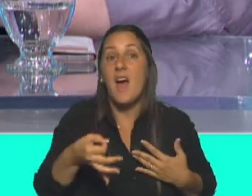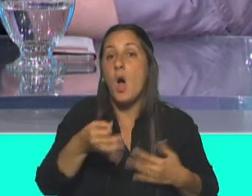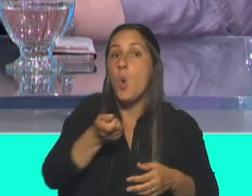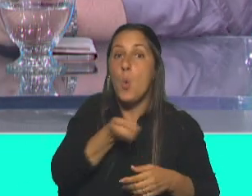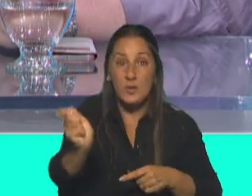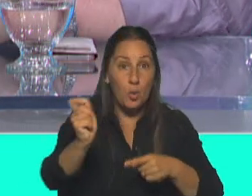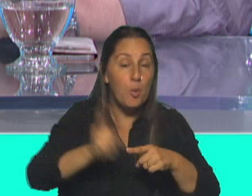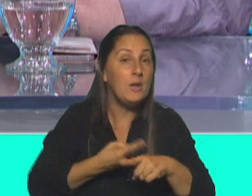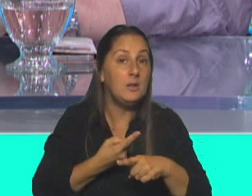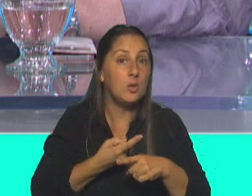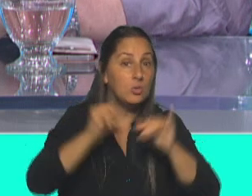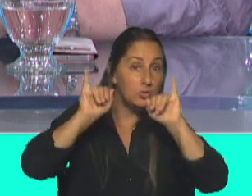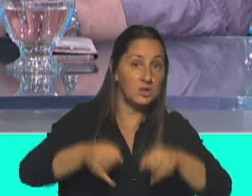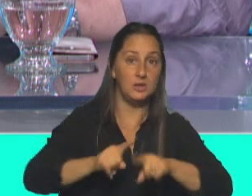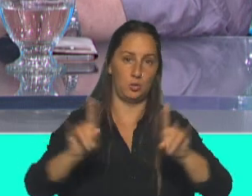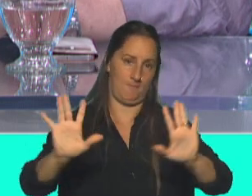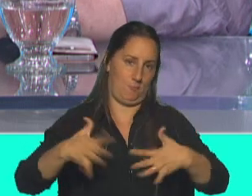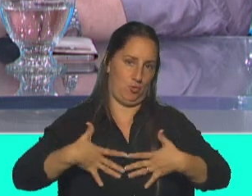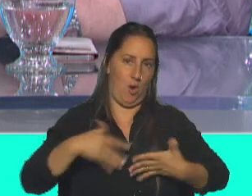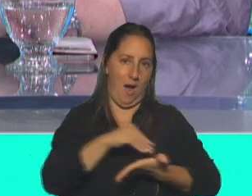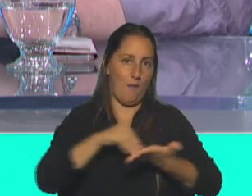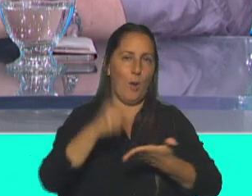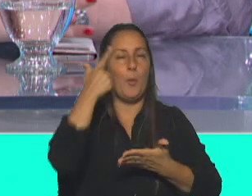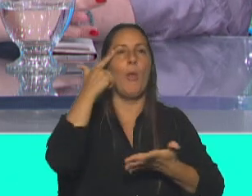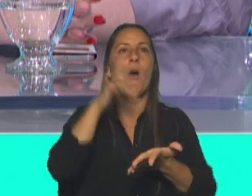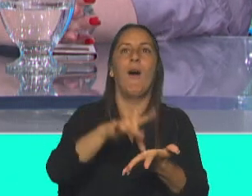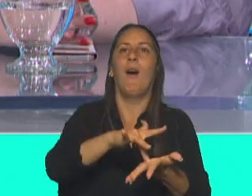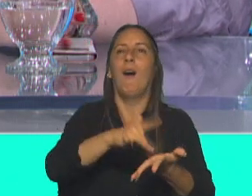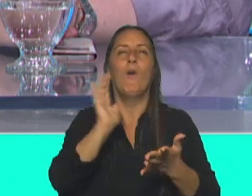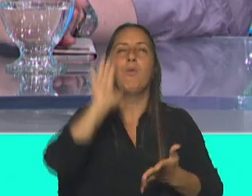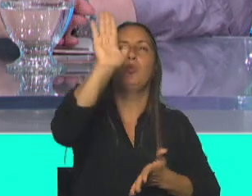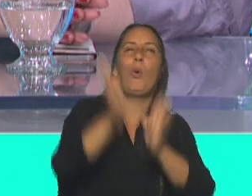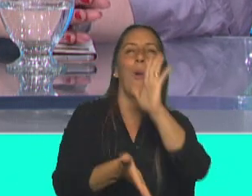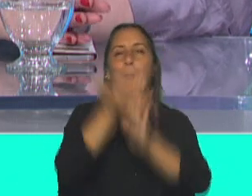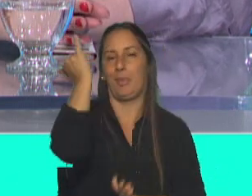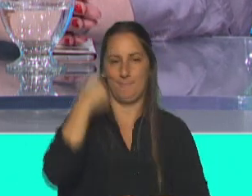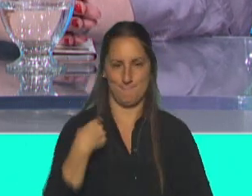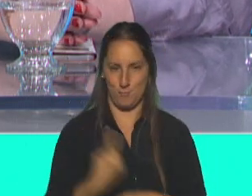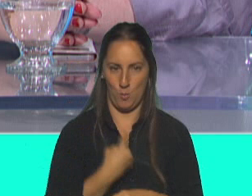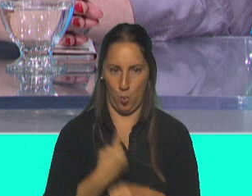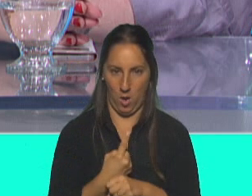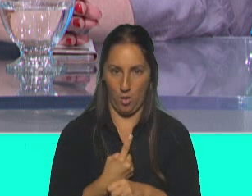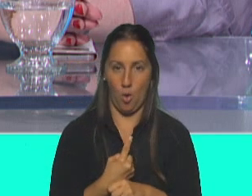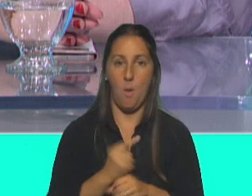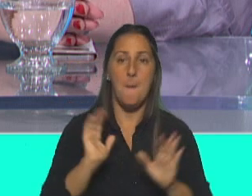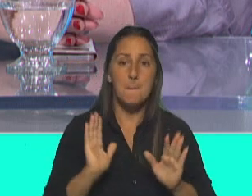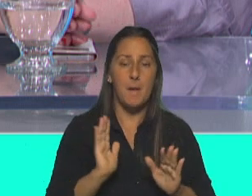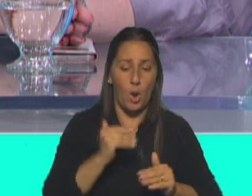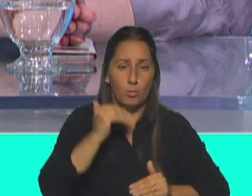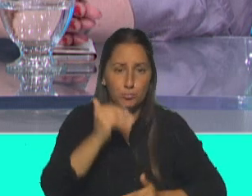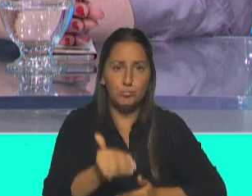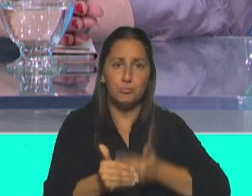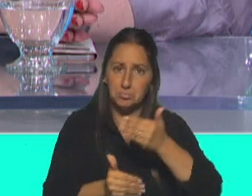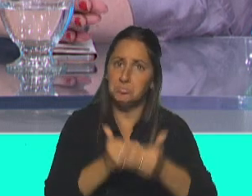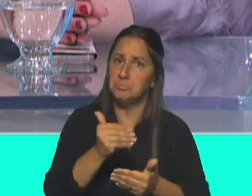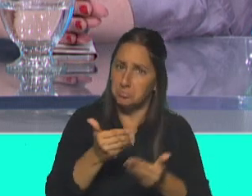juicio político porque soy abogada, no futuróloga, y mucho menos adivina. Ahora, sobre el desarrollo, yo estoy